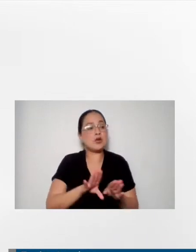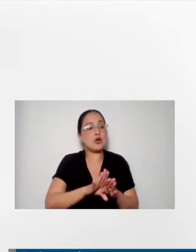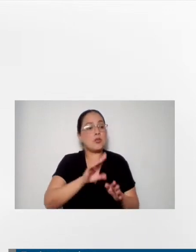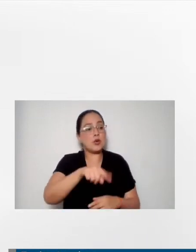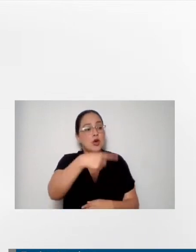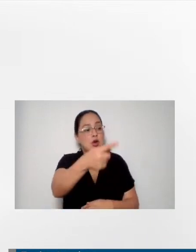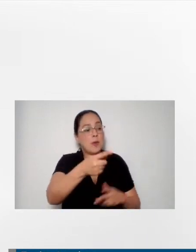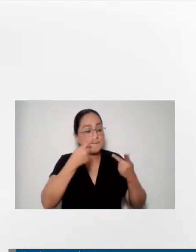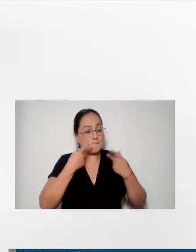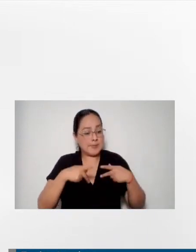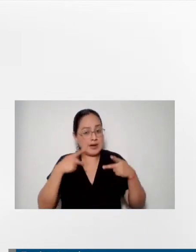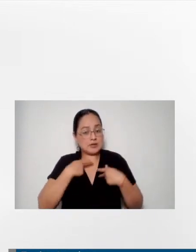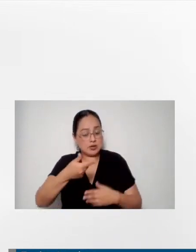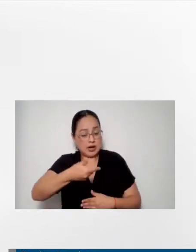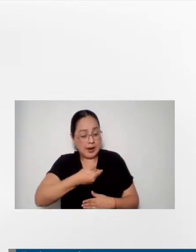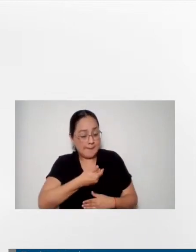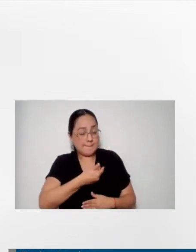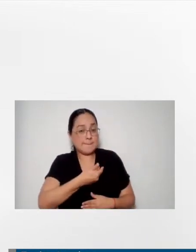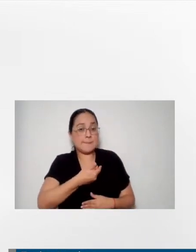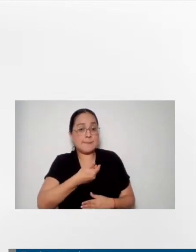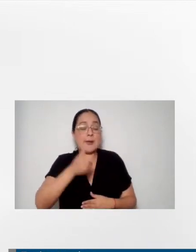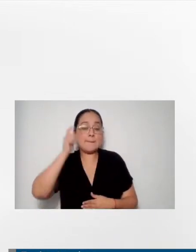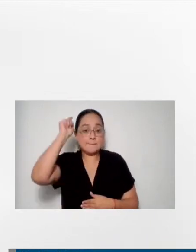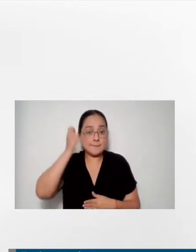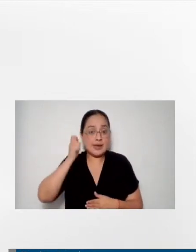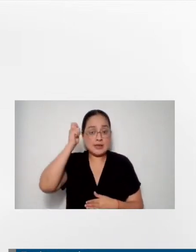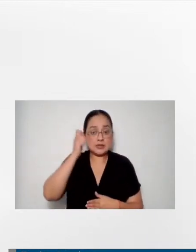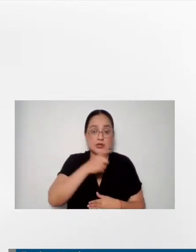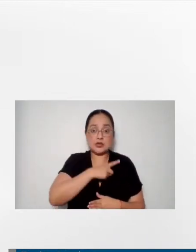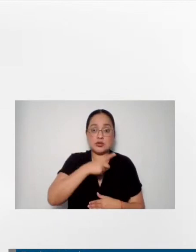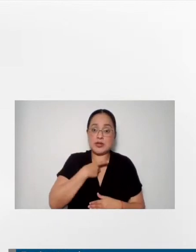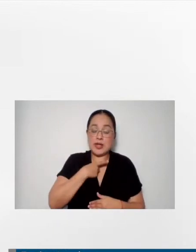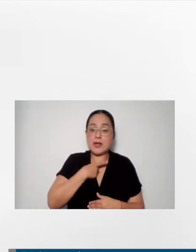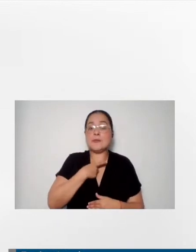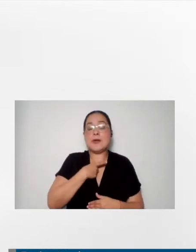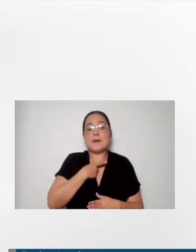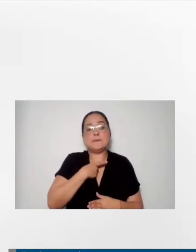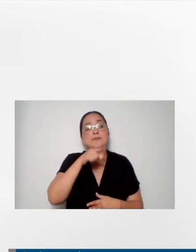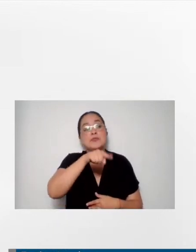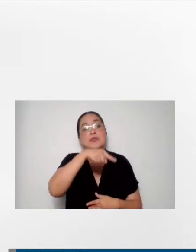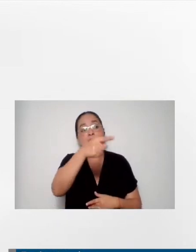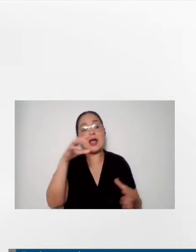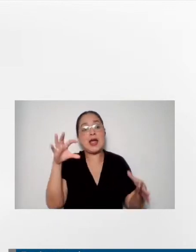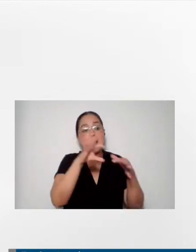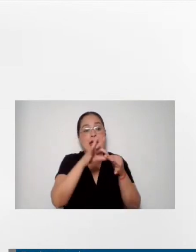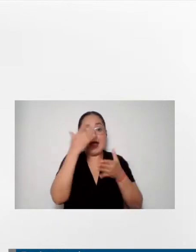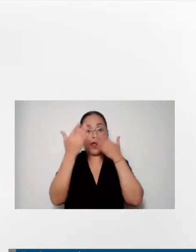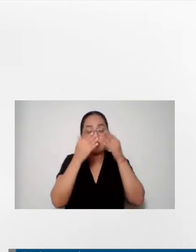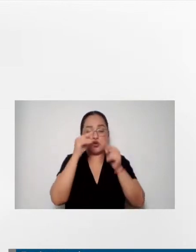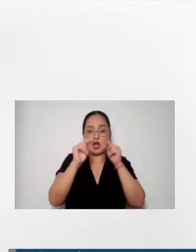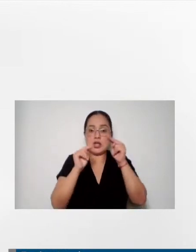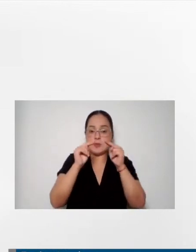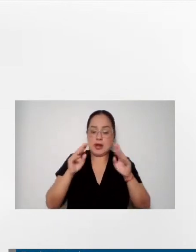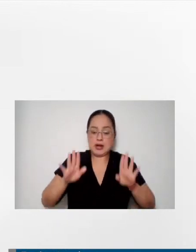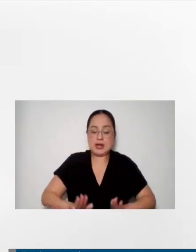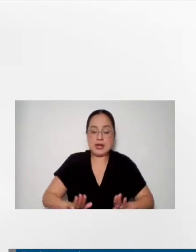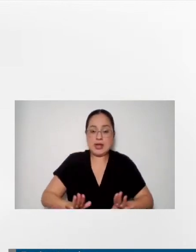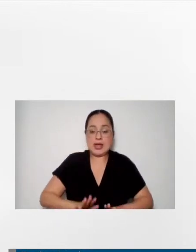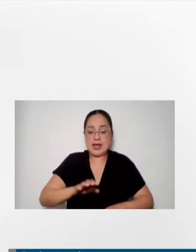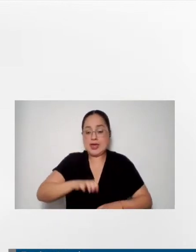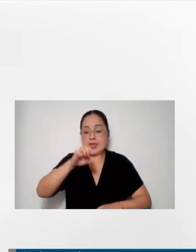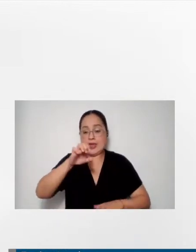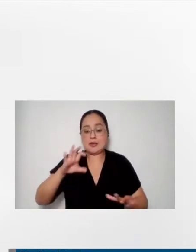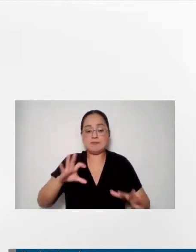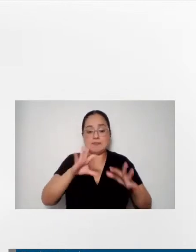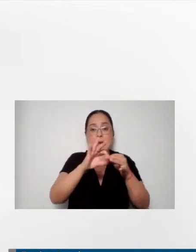está solicitando los alimentos, tiene que cursar un grado escolar acorde a su edad, ¿no? Y además, pues obviamente